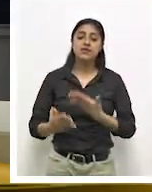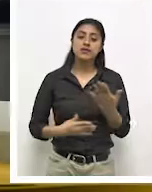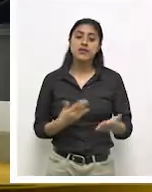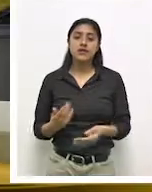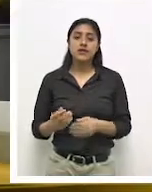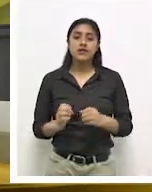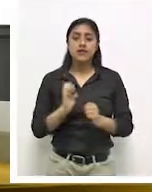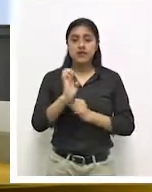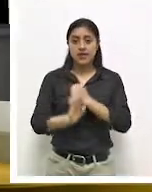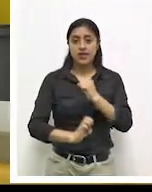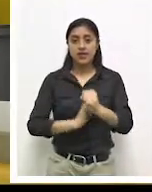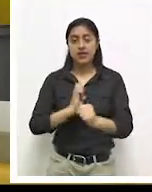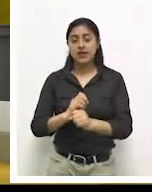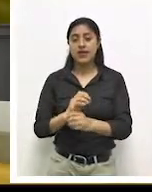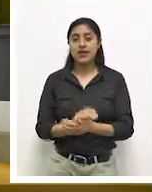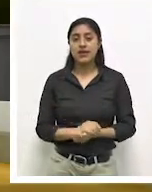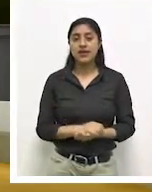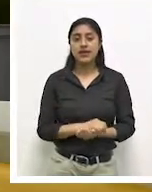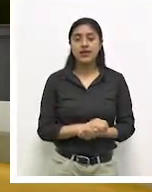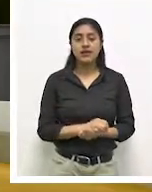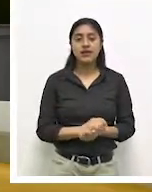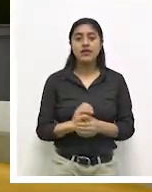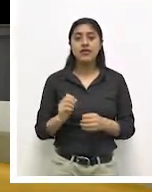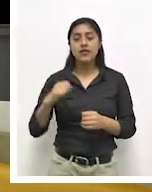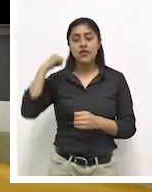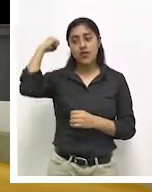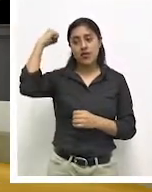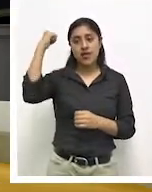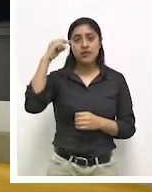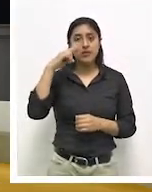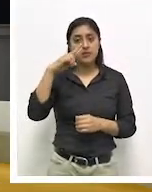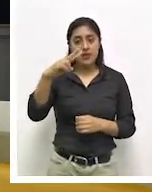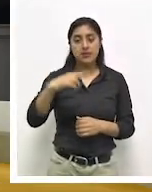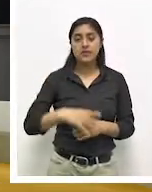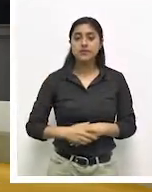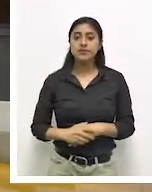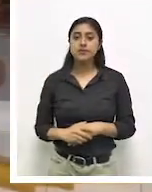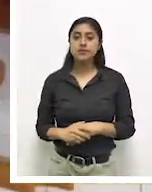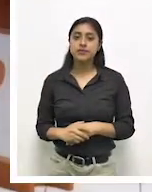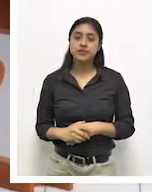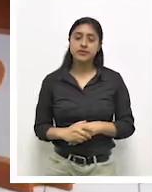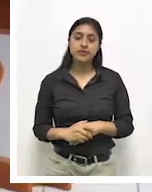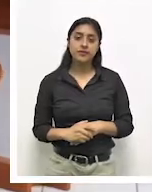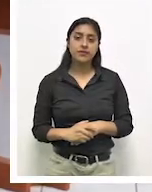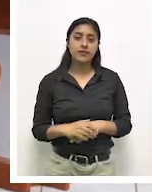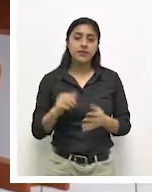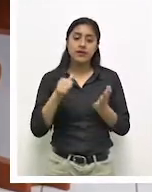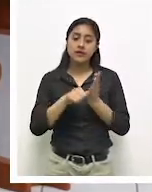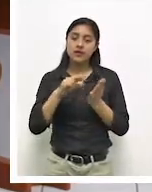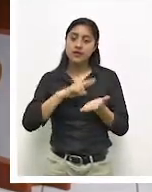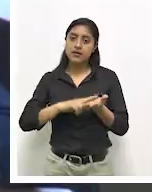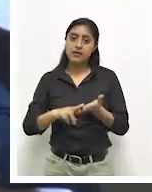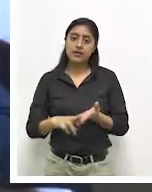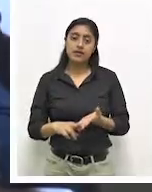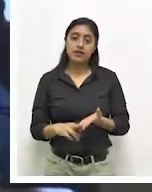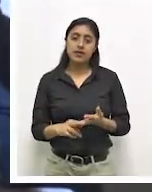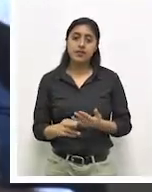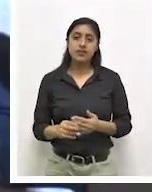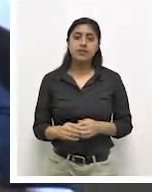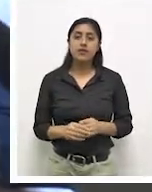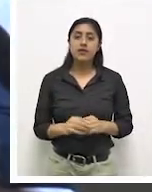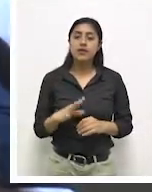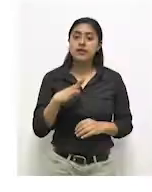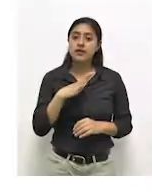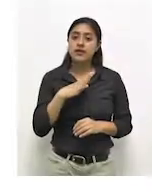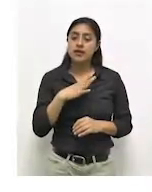Registro Nacional de las Personas. En la siguiente nota tenemos todos los detalles. El Registro Nacional de las Personas,